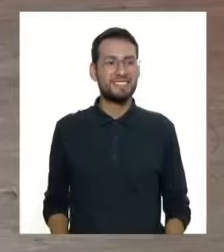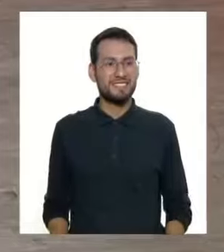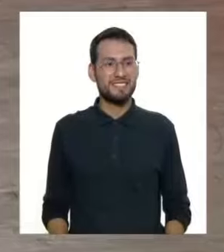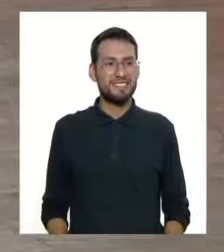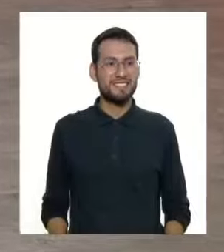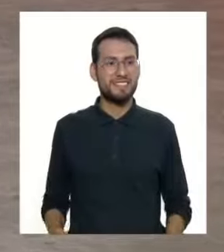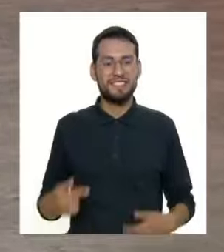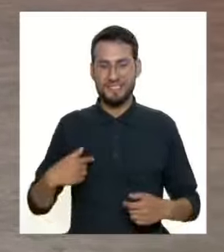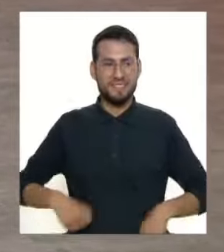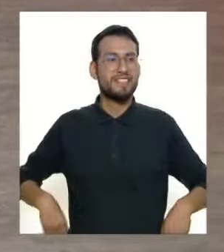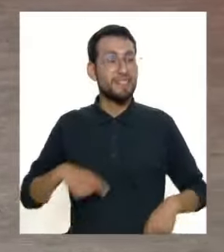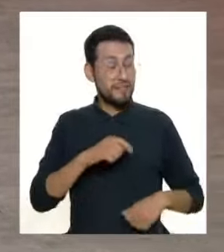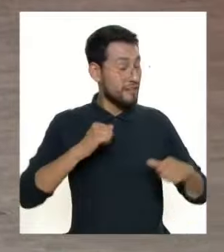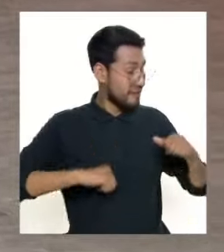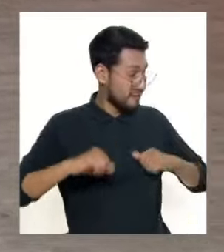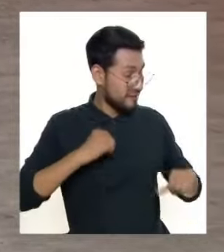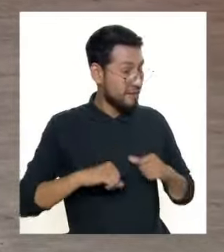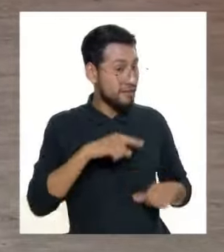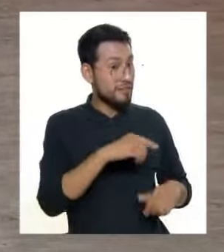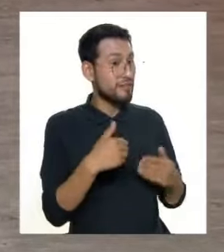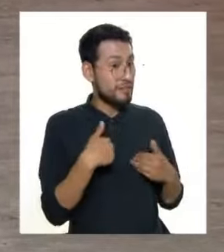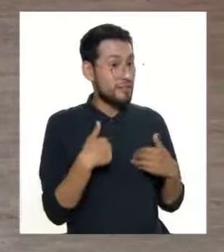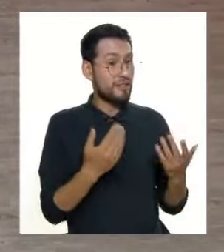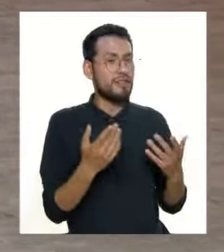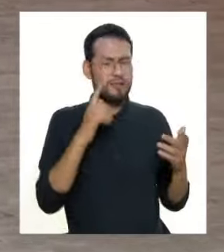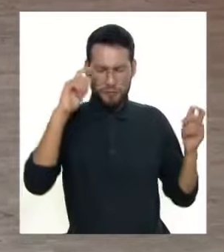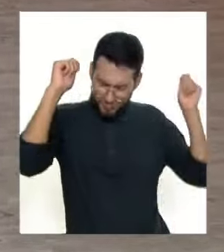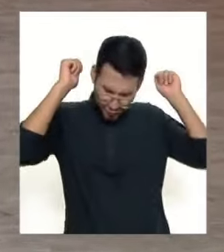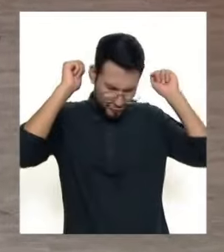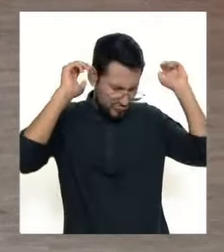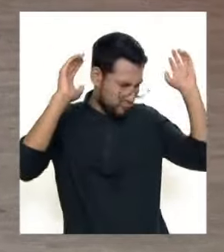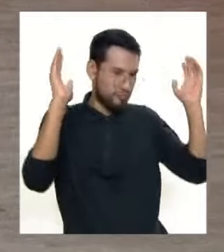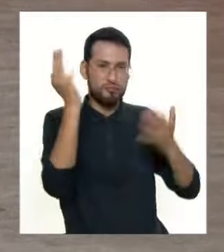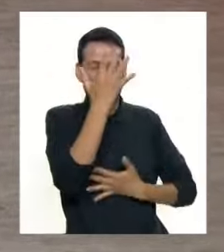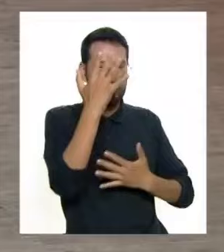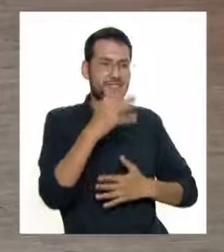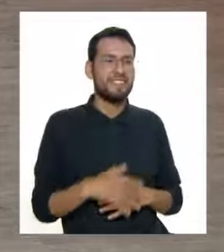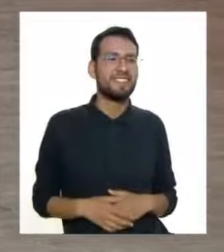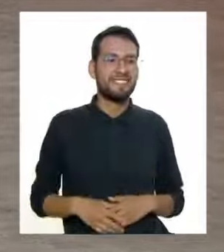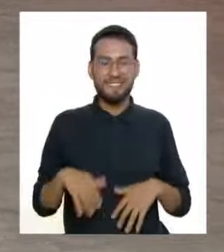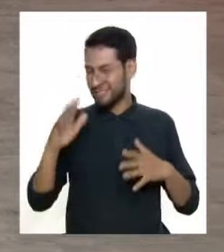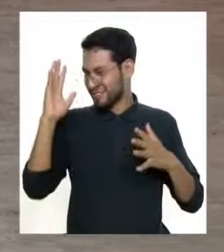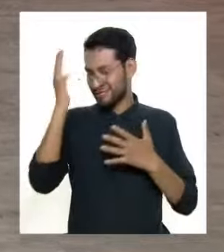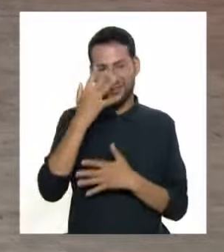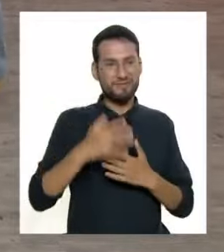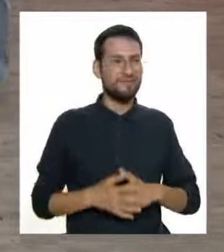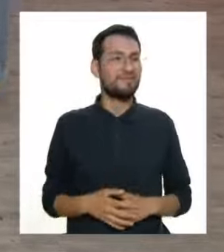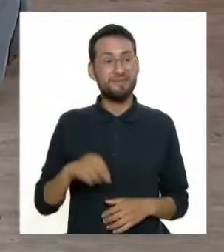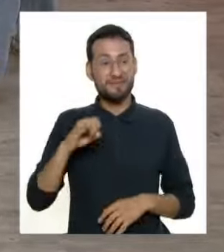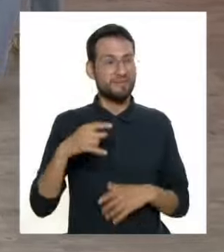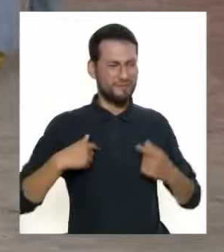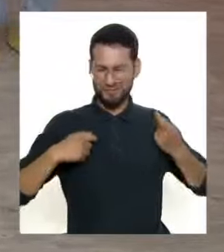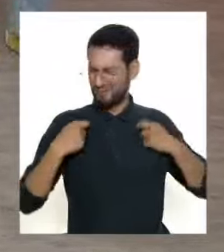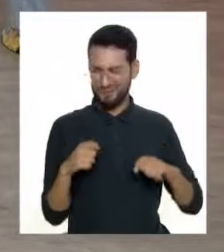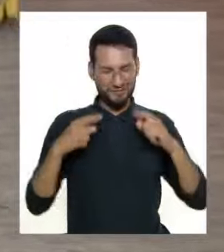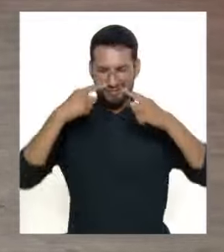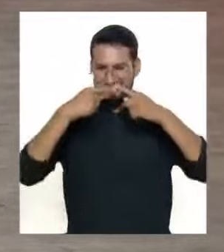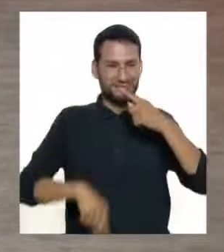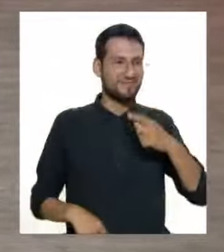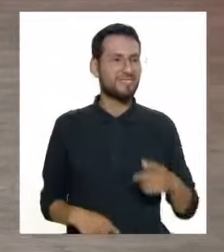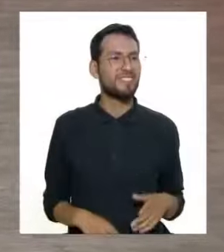mandil para que... Tú que eres actor, pues esto es prácticamente, tienes que entrar en personaje poseído. Ajá. Poseído, como ya. Si no hubiese un mañana. A ver. O